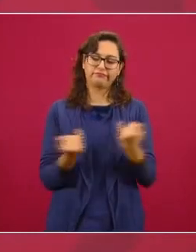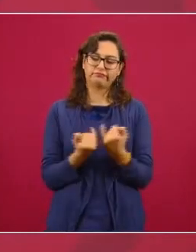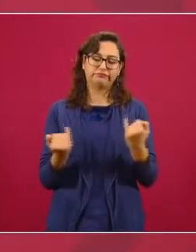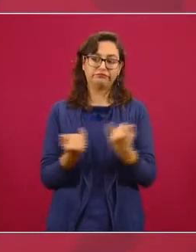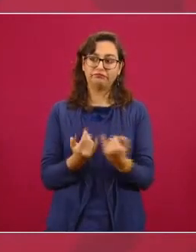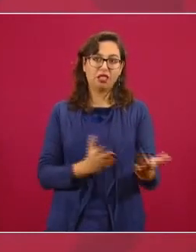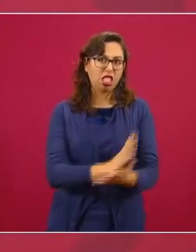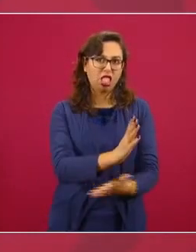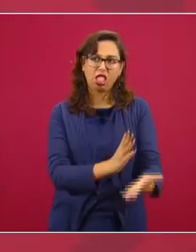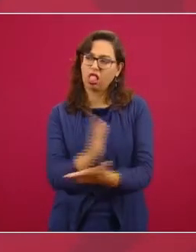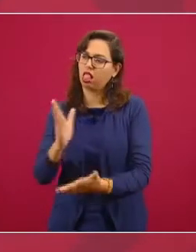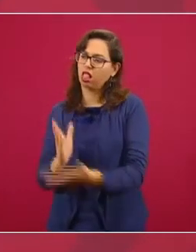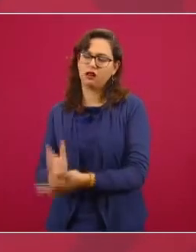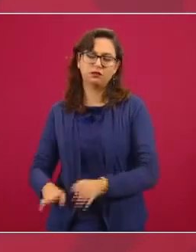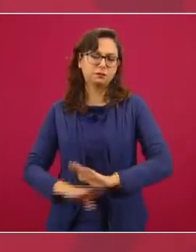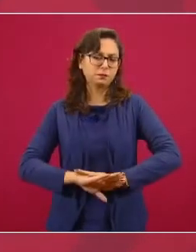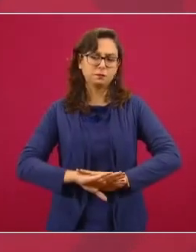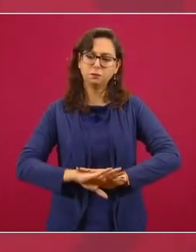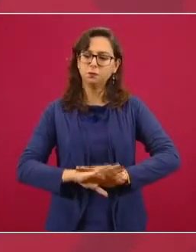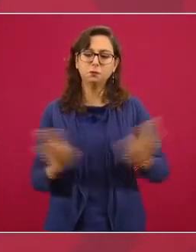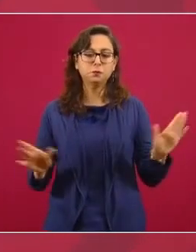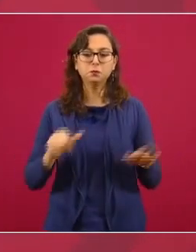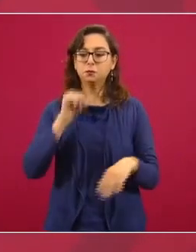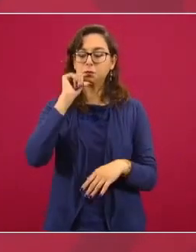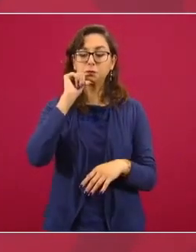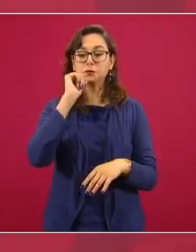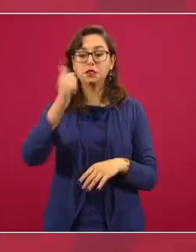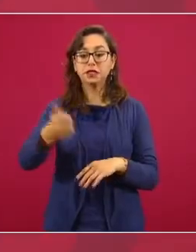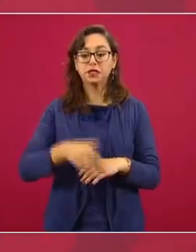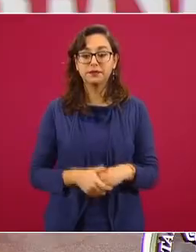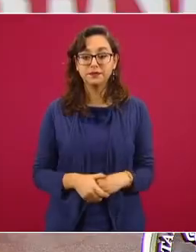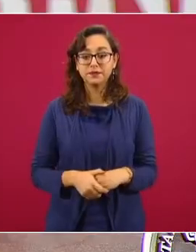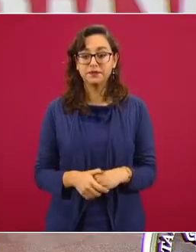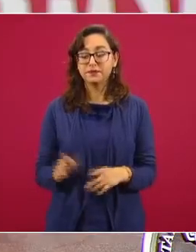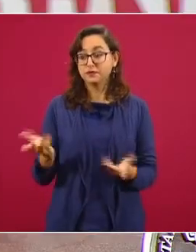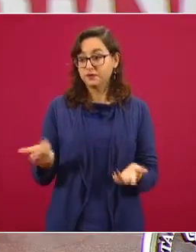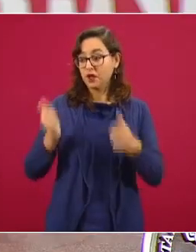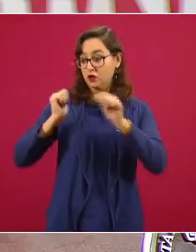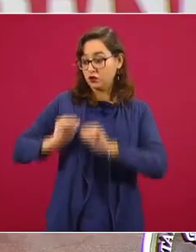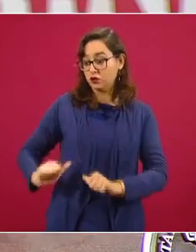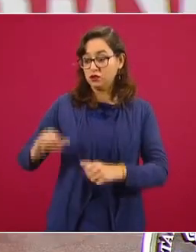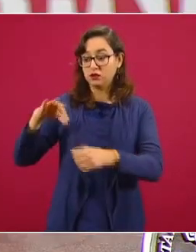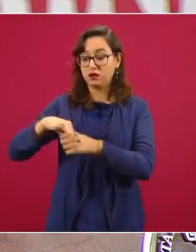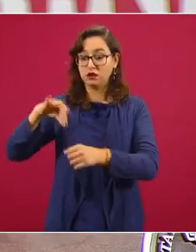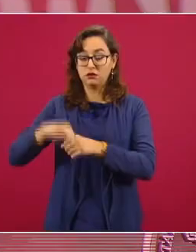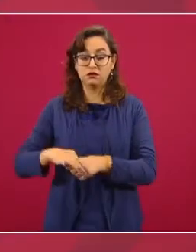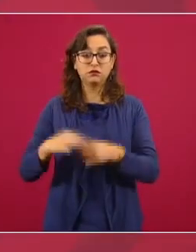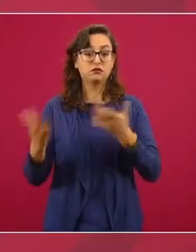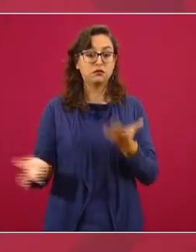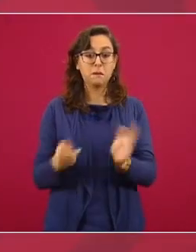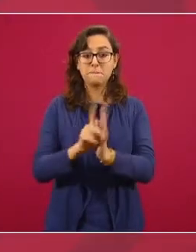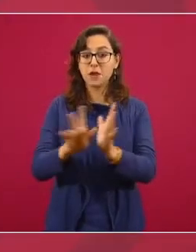elecciones, quiero enterarme por los organismos electorales y por los medios.